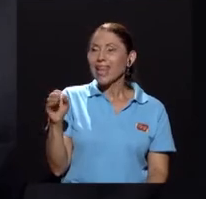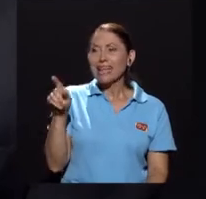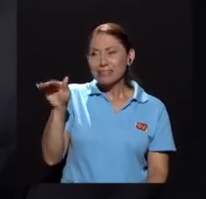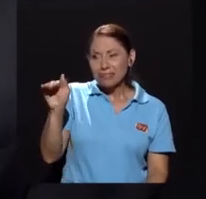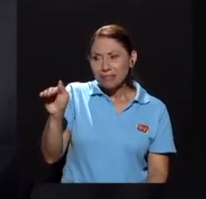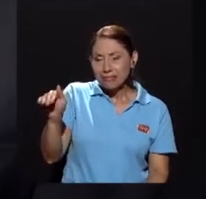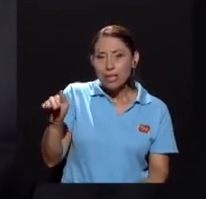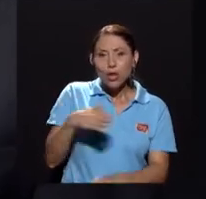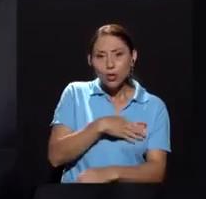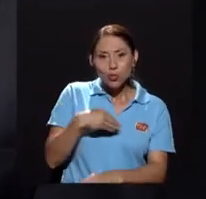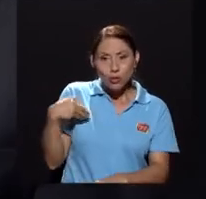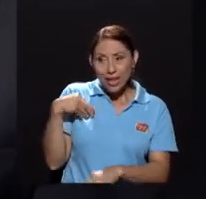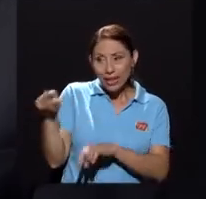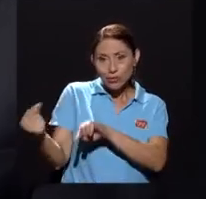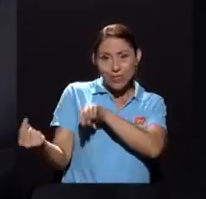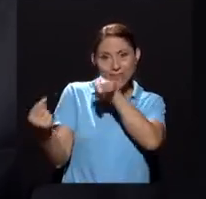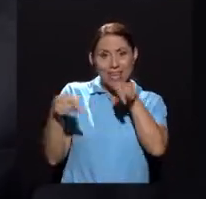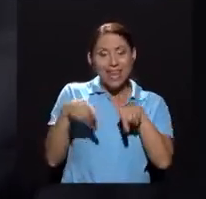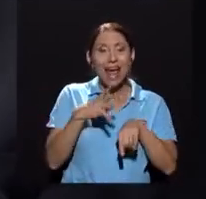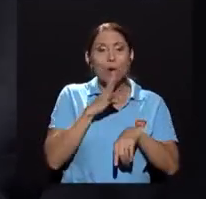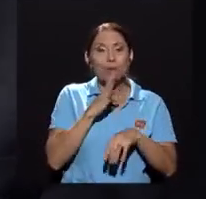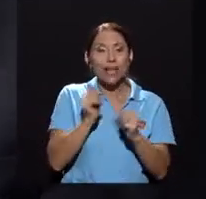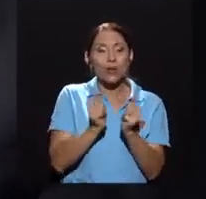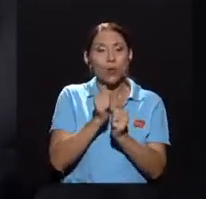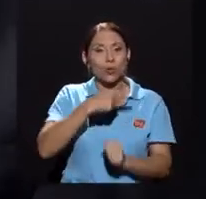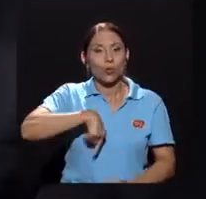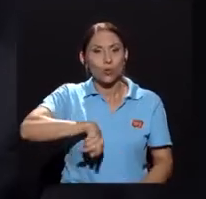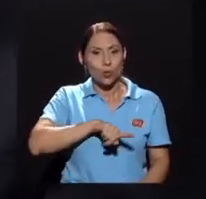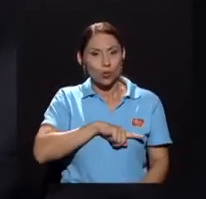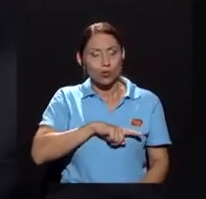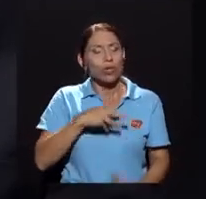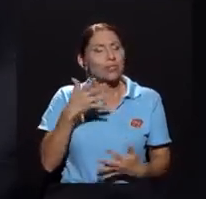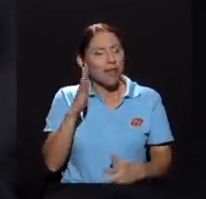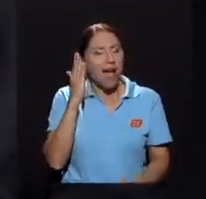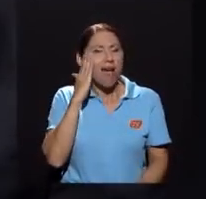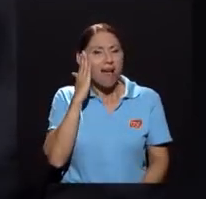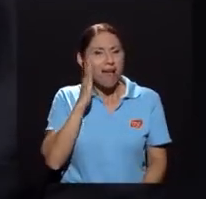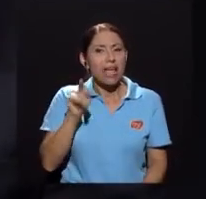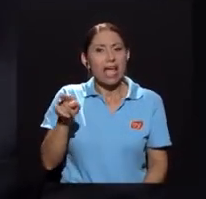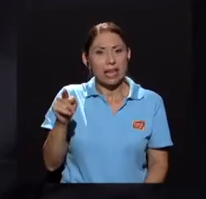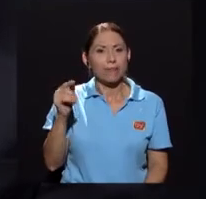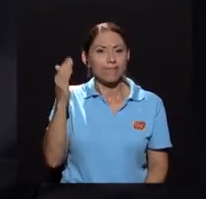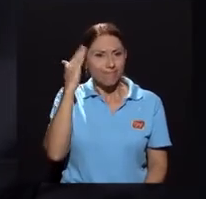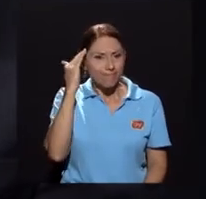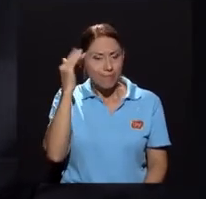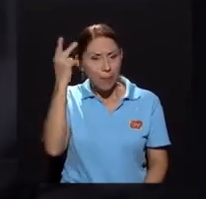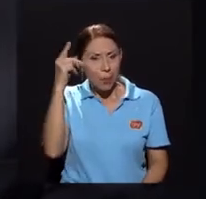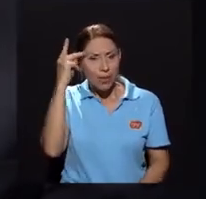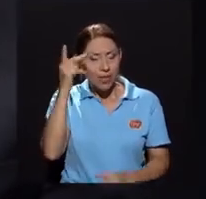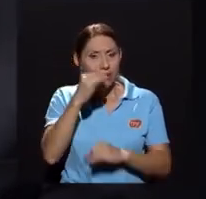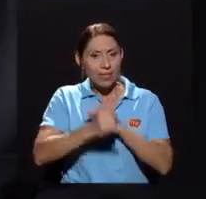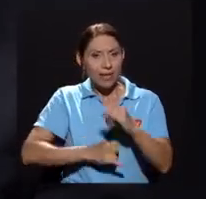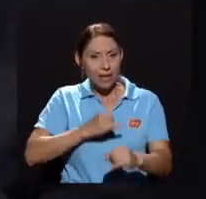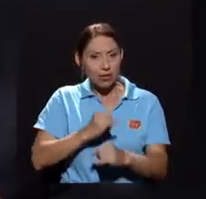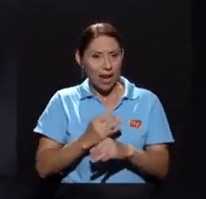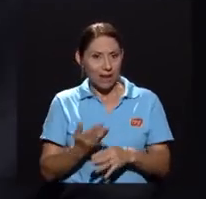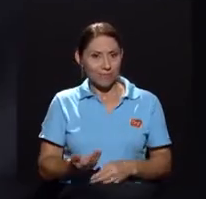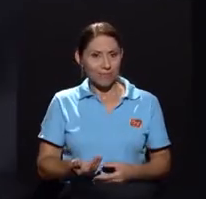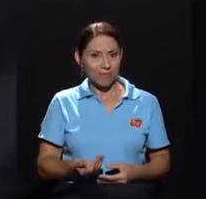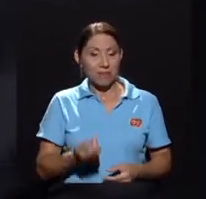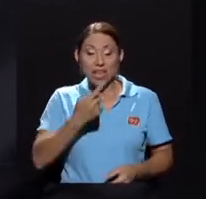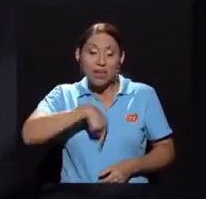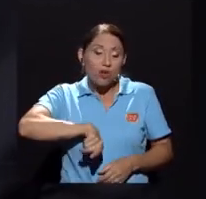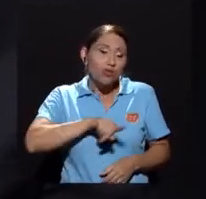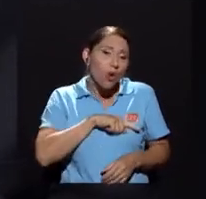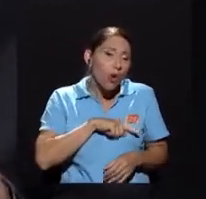conociendo verdad su amplísimo el conocimiento de la política internacional y que en los médicos que pasamos están